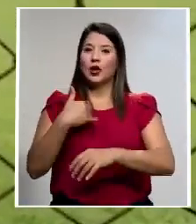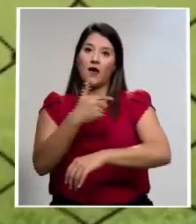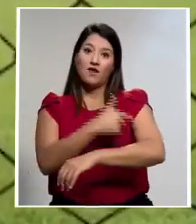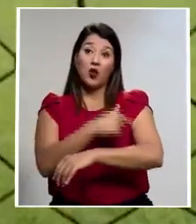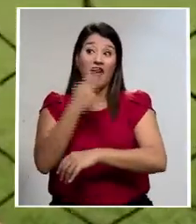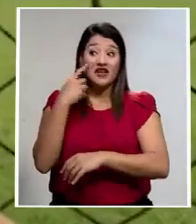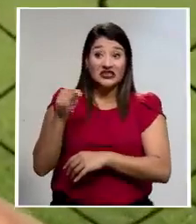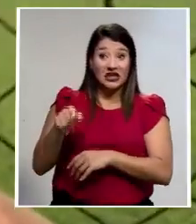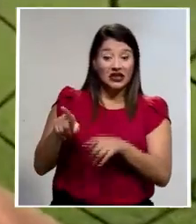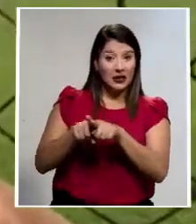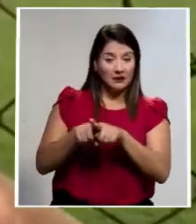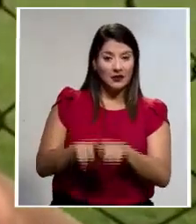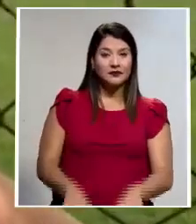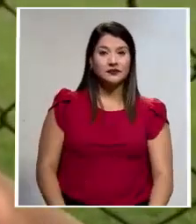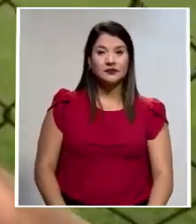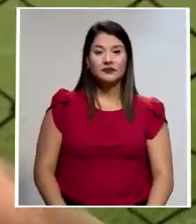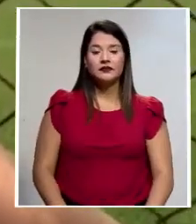ver si lo vacunan a él. Ah, pues. ¿Y en la casa